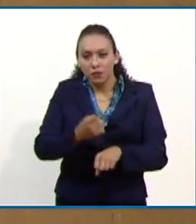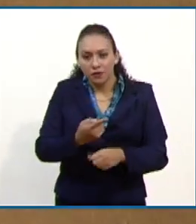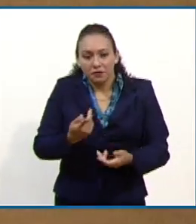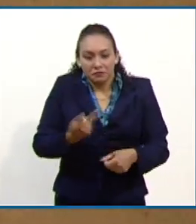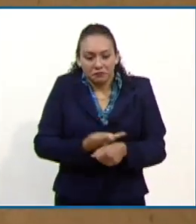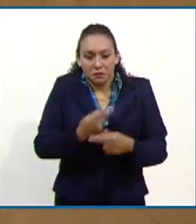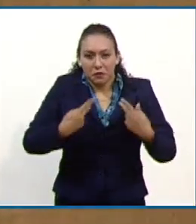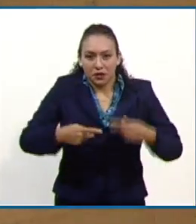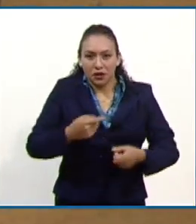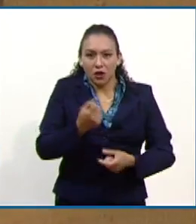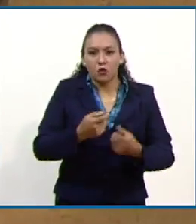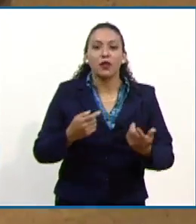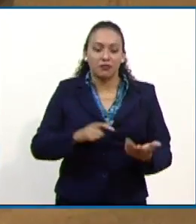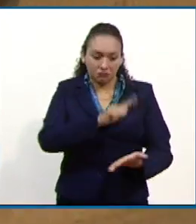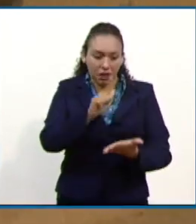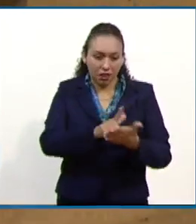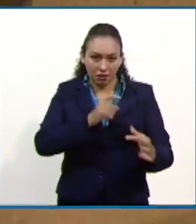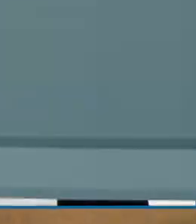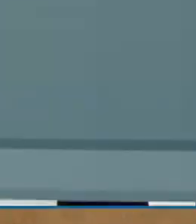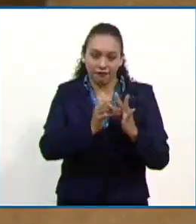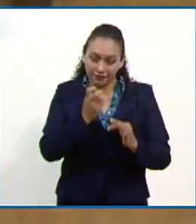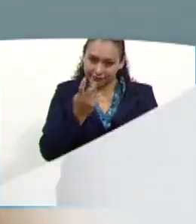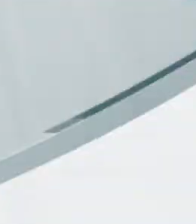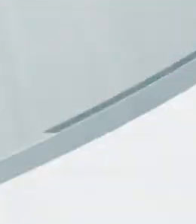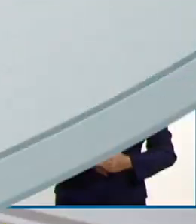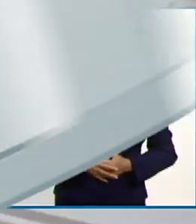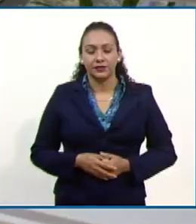de que no habrá impunidad.